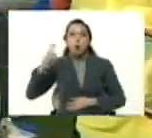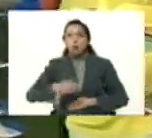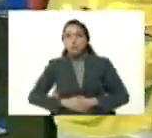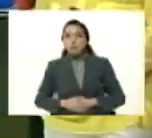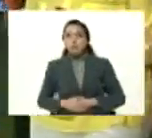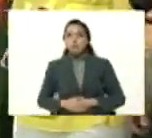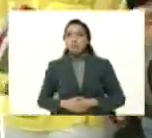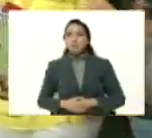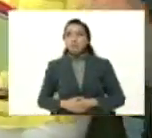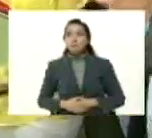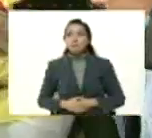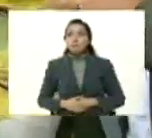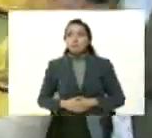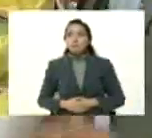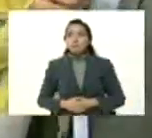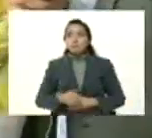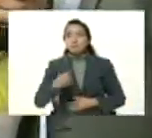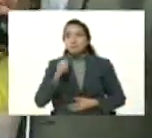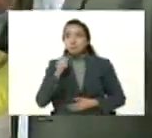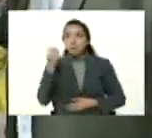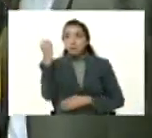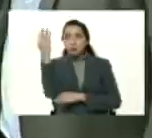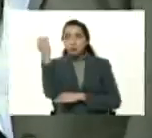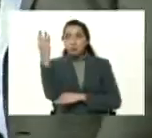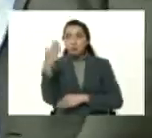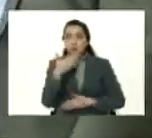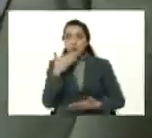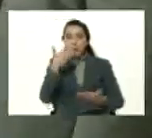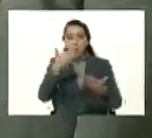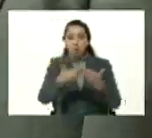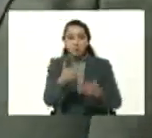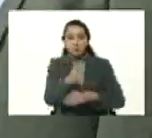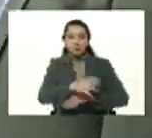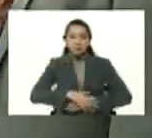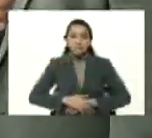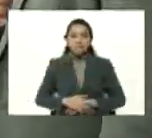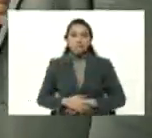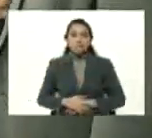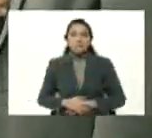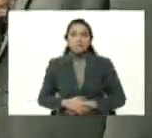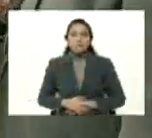tu micrófono, Ricardo Sánchez. Gracias, presidente. Hay un chocolate,